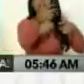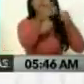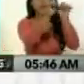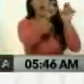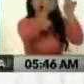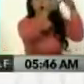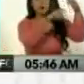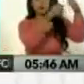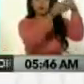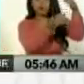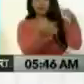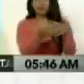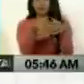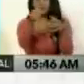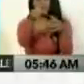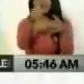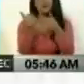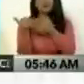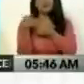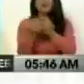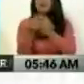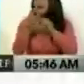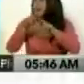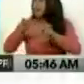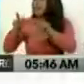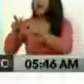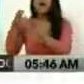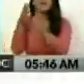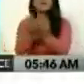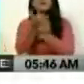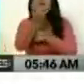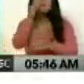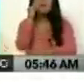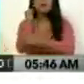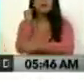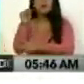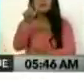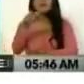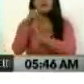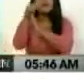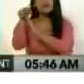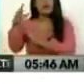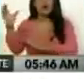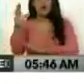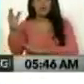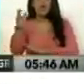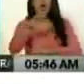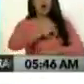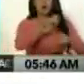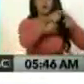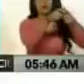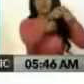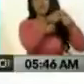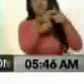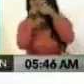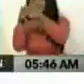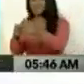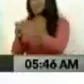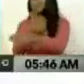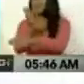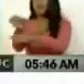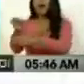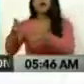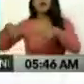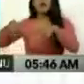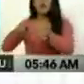Unidas investigará el asesinato de líderes en Colombia. Una comisión de la ONU va a visitar el departamento de